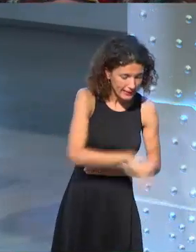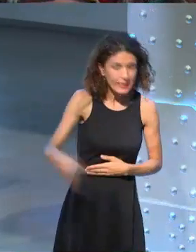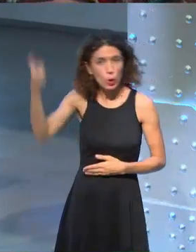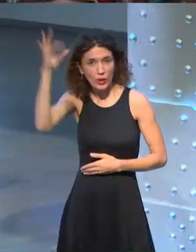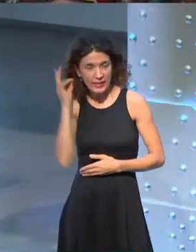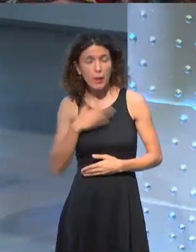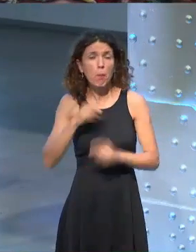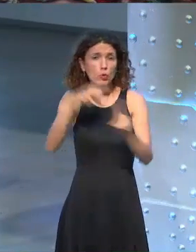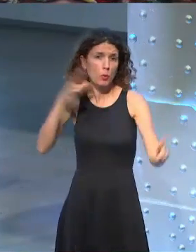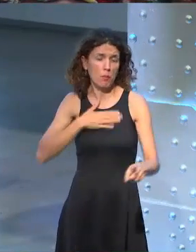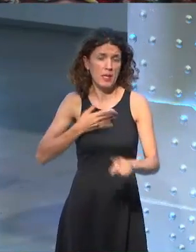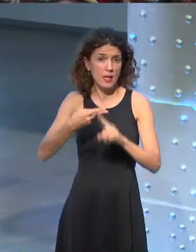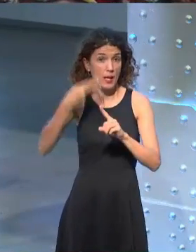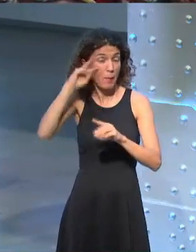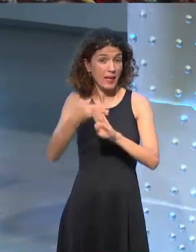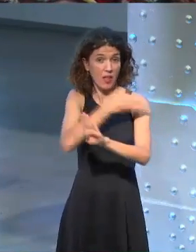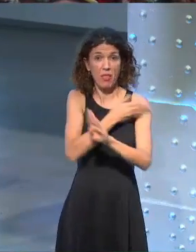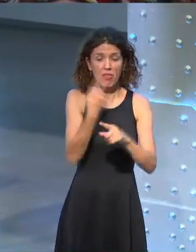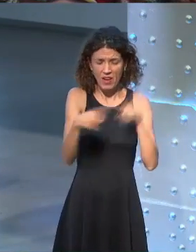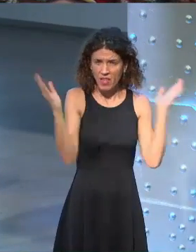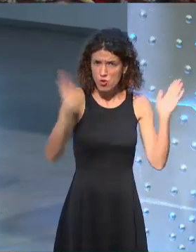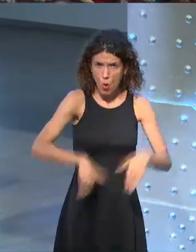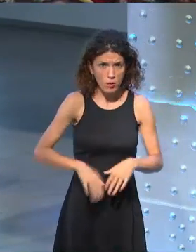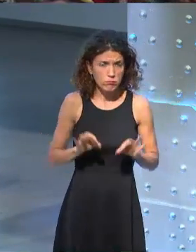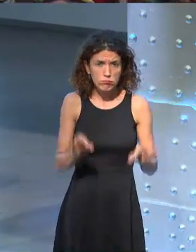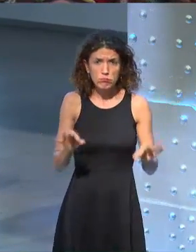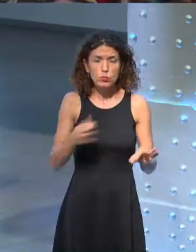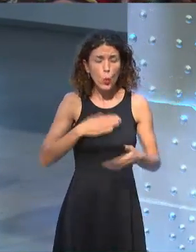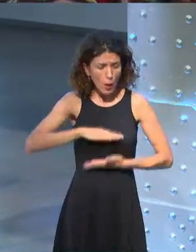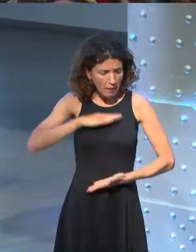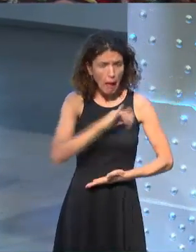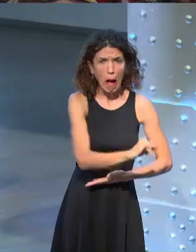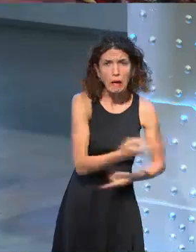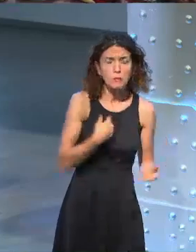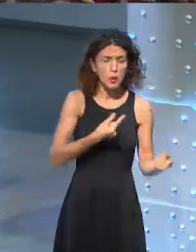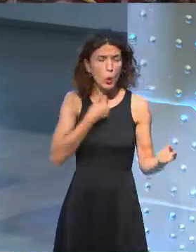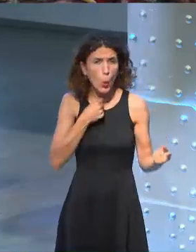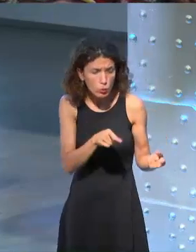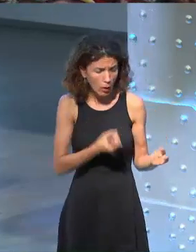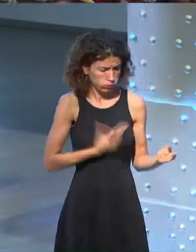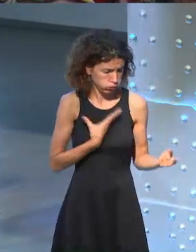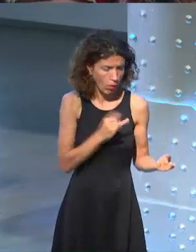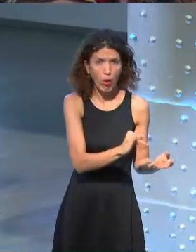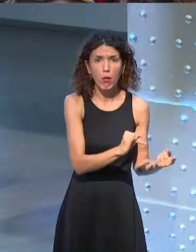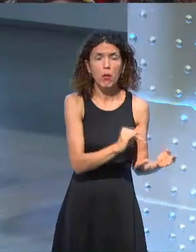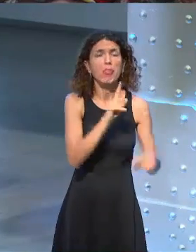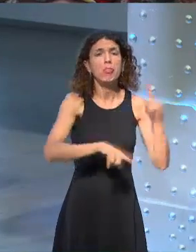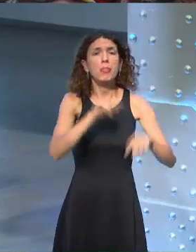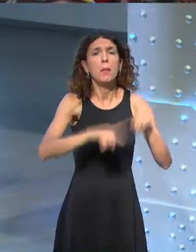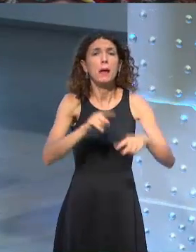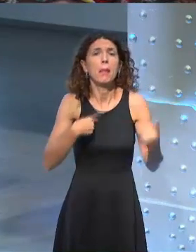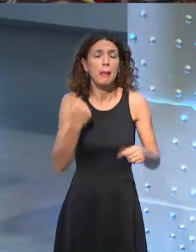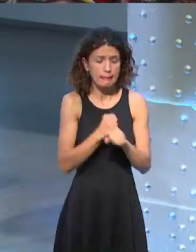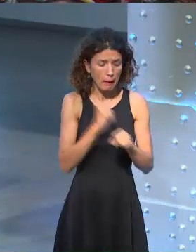niñas, desde mi punto de vista y mi experiencia no existe ninguna diferencia. Tú tienes una capacidad, te gusta algo y todo depende de lo